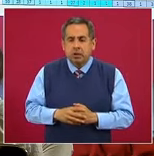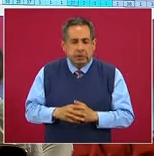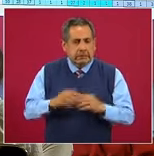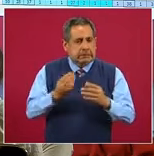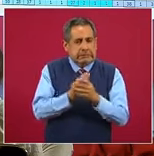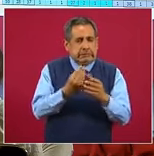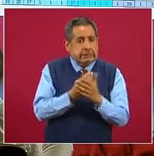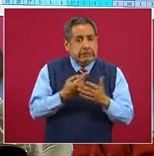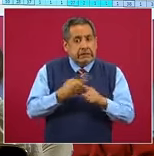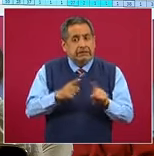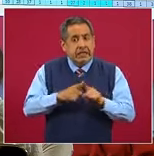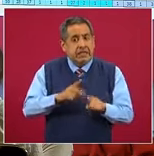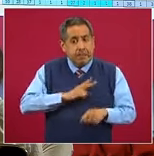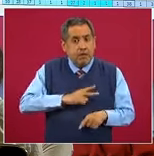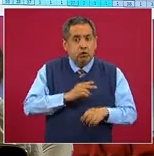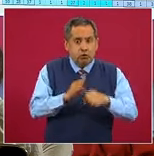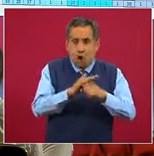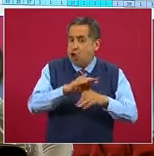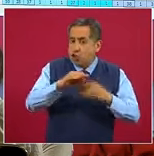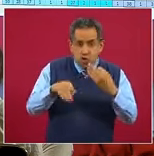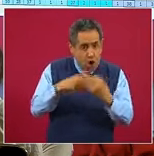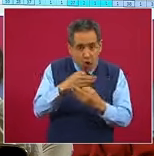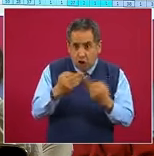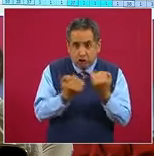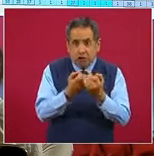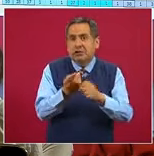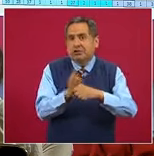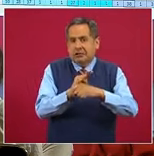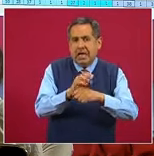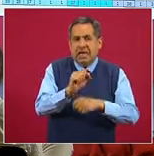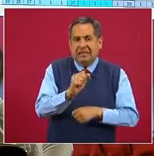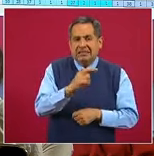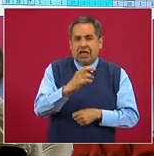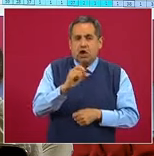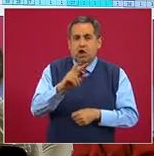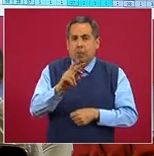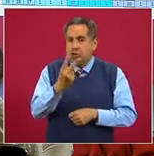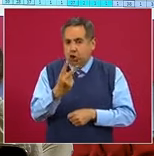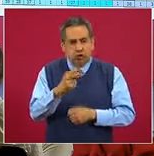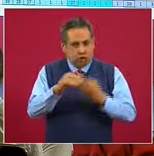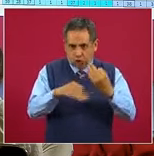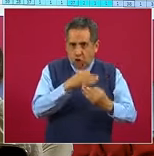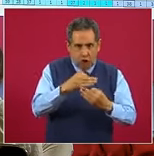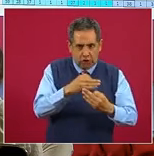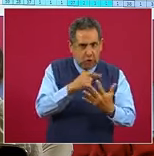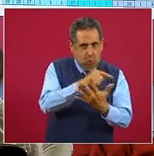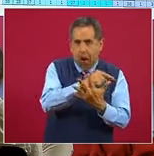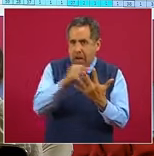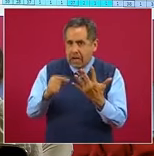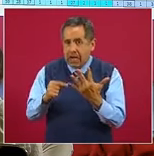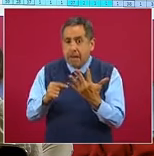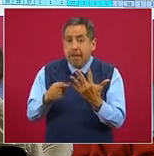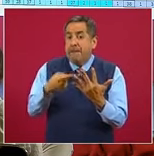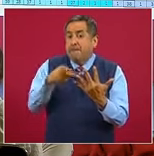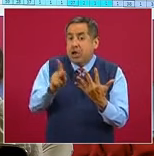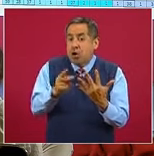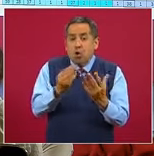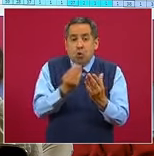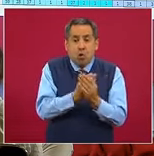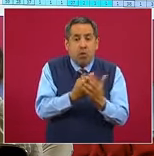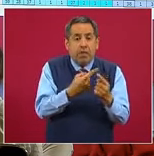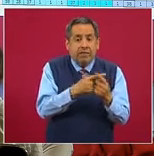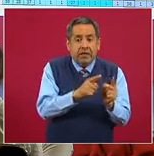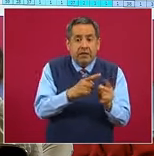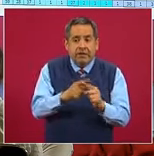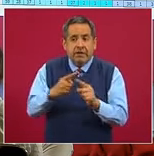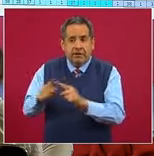diferentes de virus. Todas son SARS-CoV-2. Y como nos damos cuenta, los dos primeros colores, que son los grupos S y L, fueron